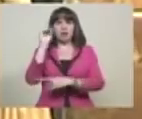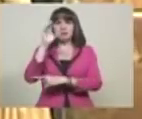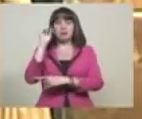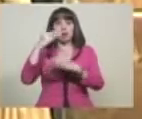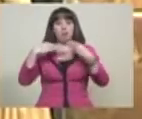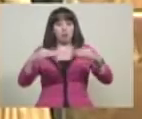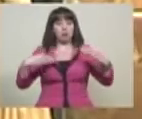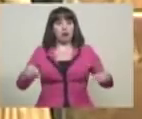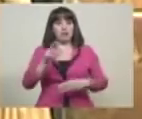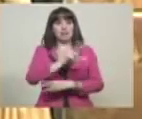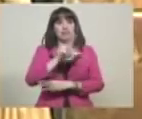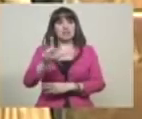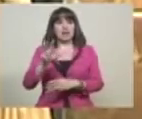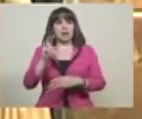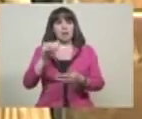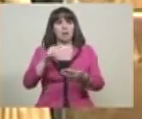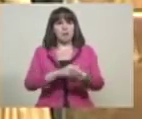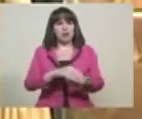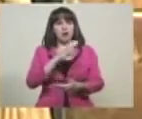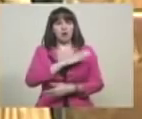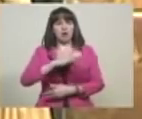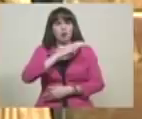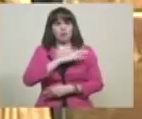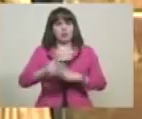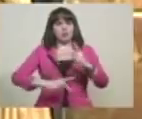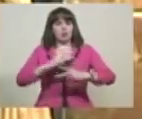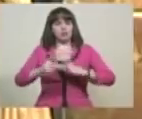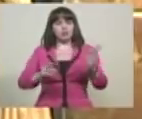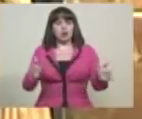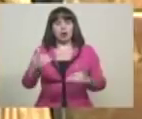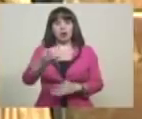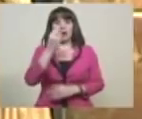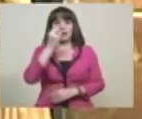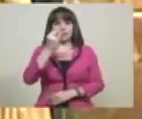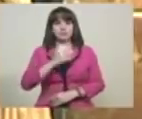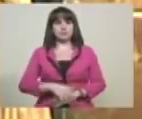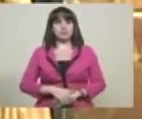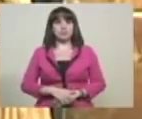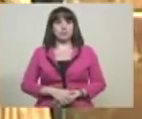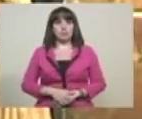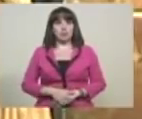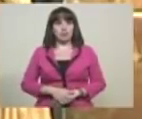de 33 mil comités locales de abastecimiento y producción CLAP que hacen